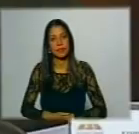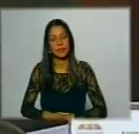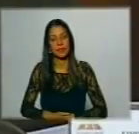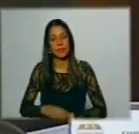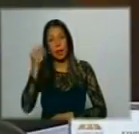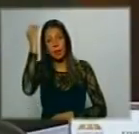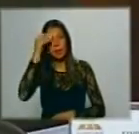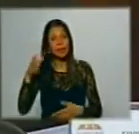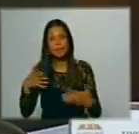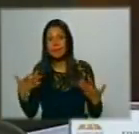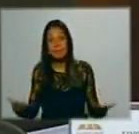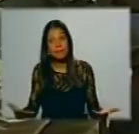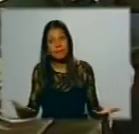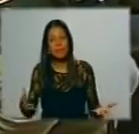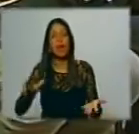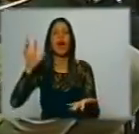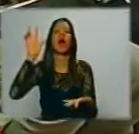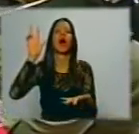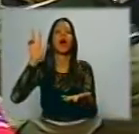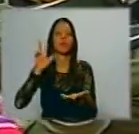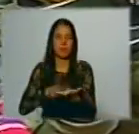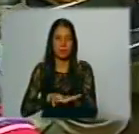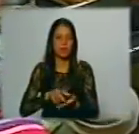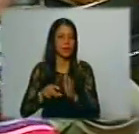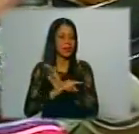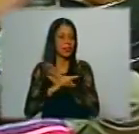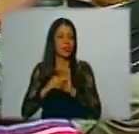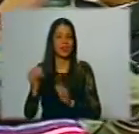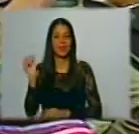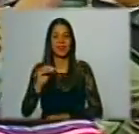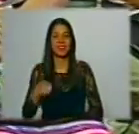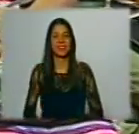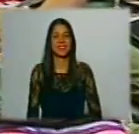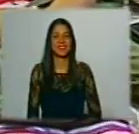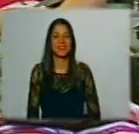consideración, aprobado. Siguiente artículo.